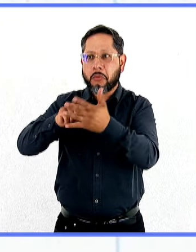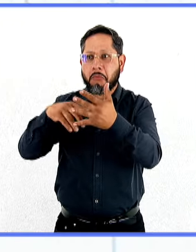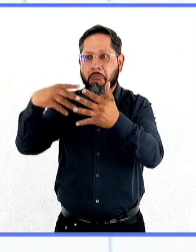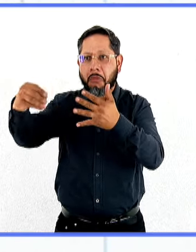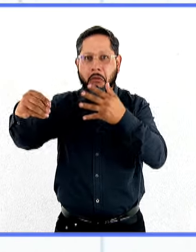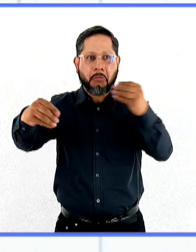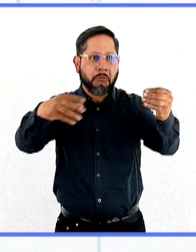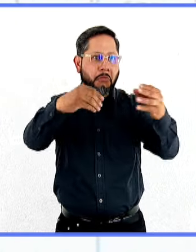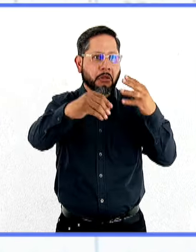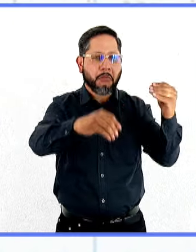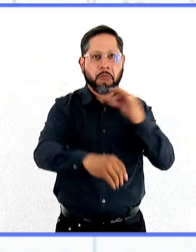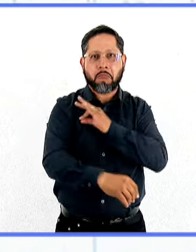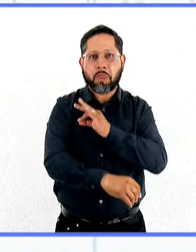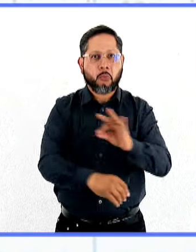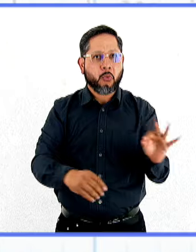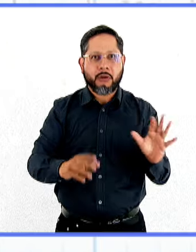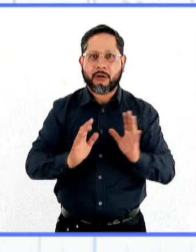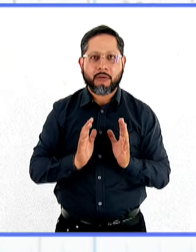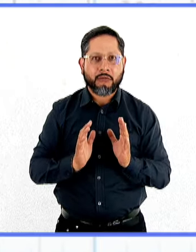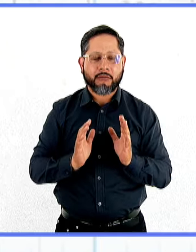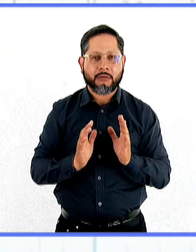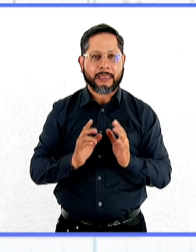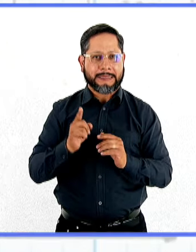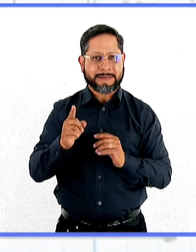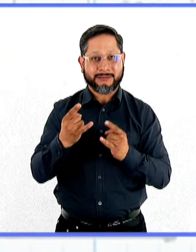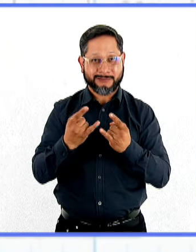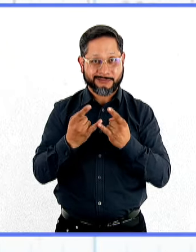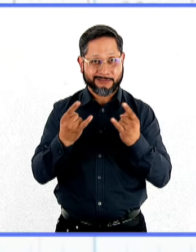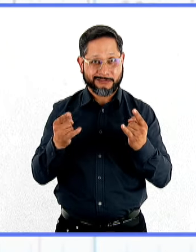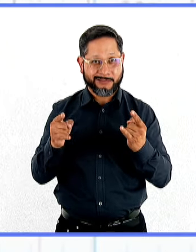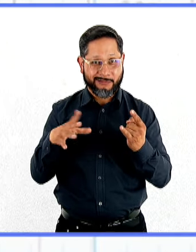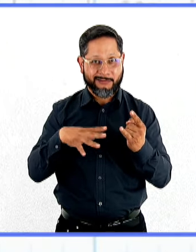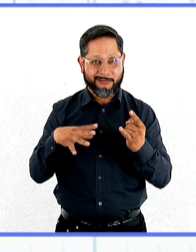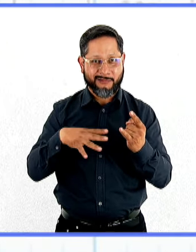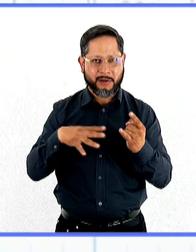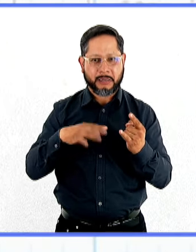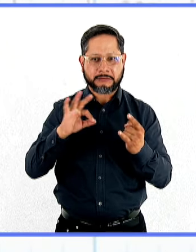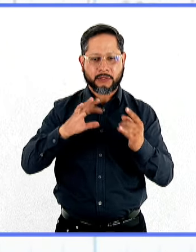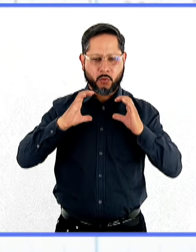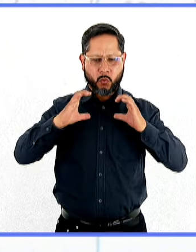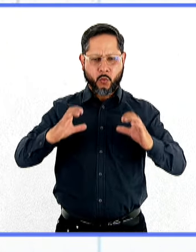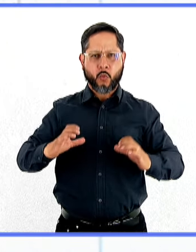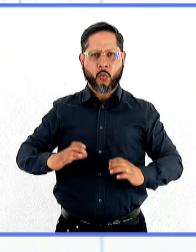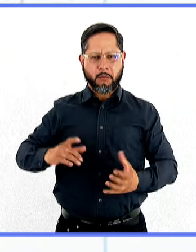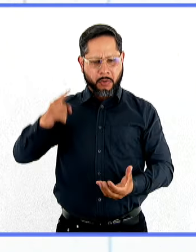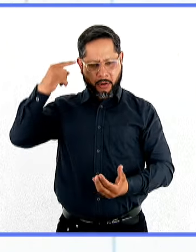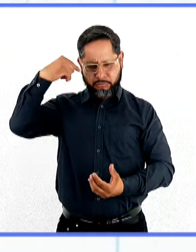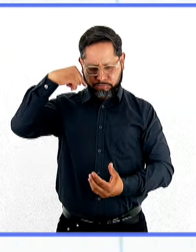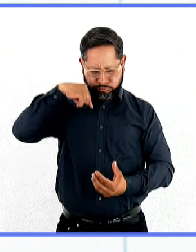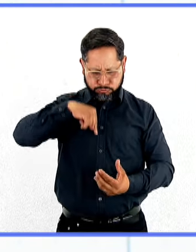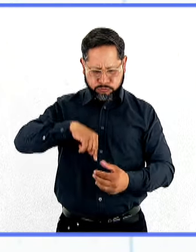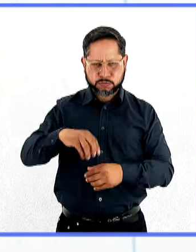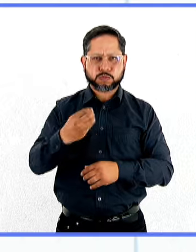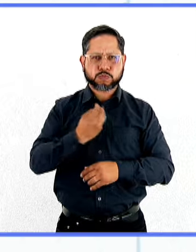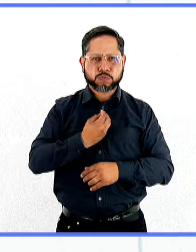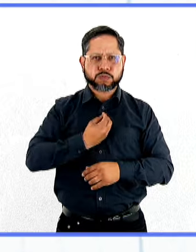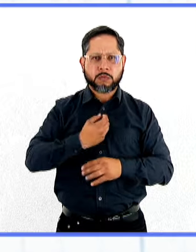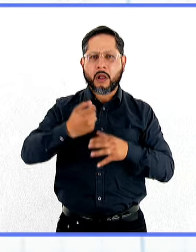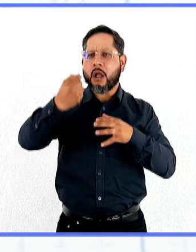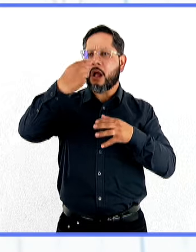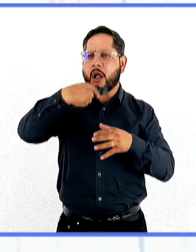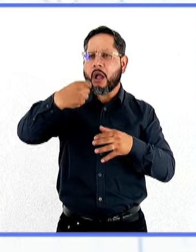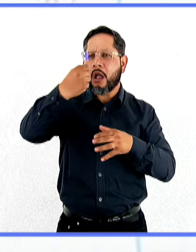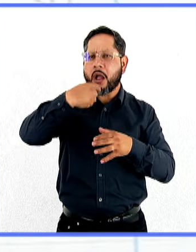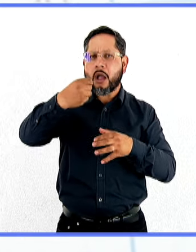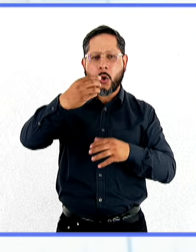cualquiera así como persiste en la historia esta enfermedad puede alojarse en un cuerpo por mucho tiempo resisten a los medicamentos